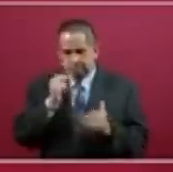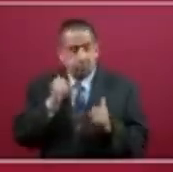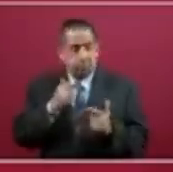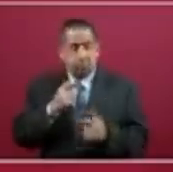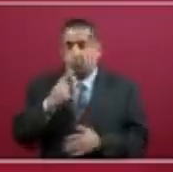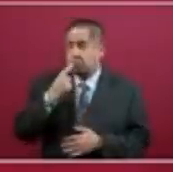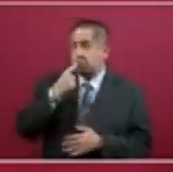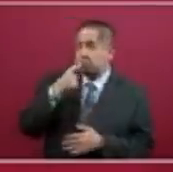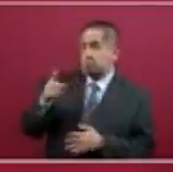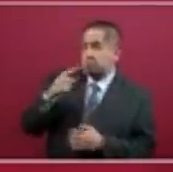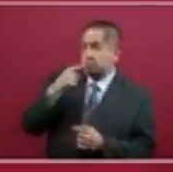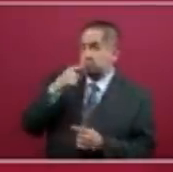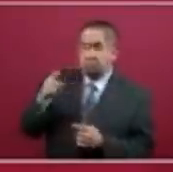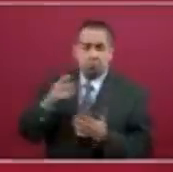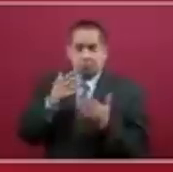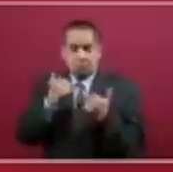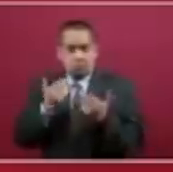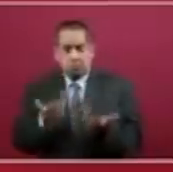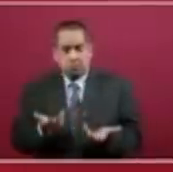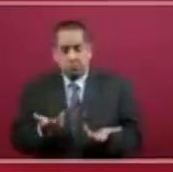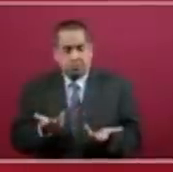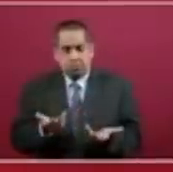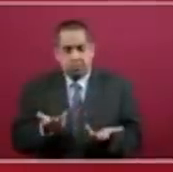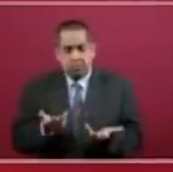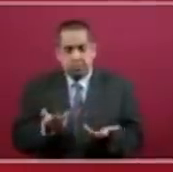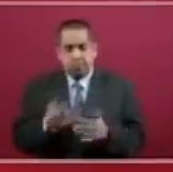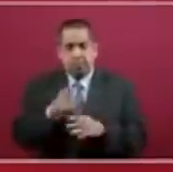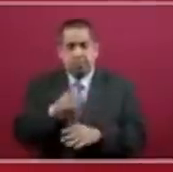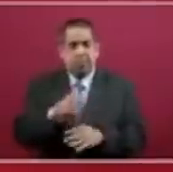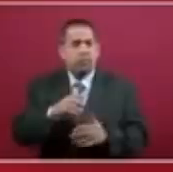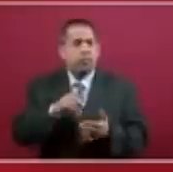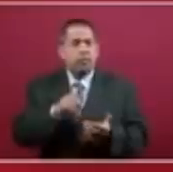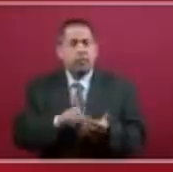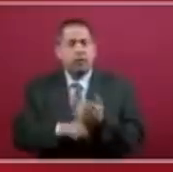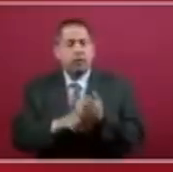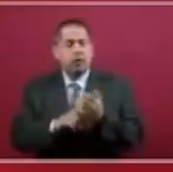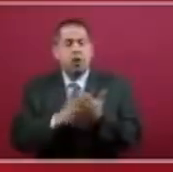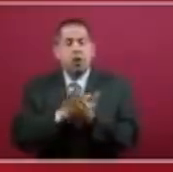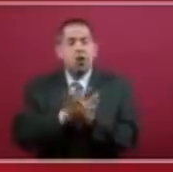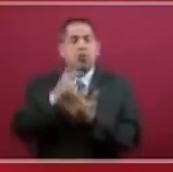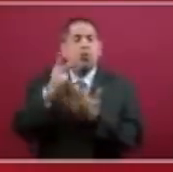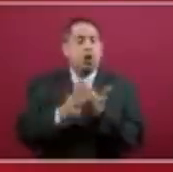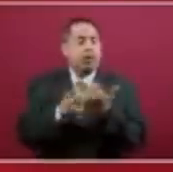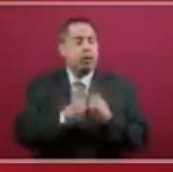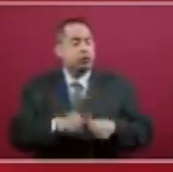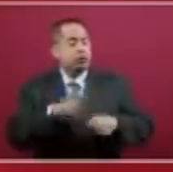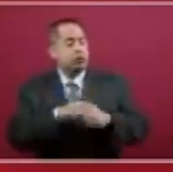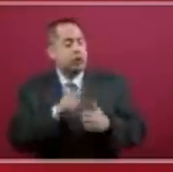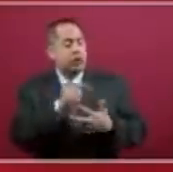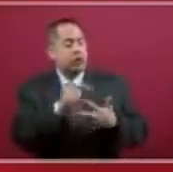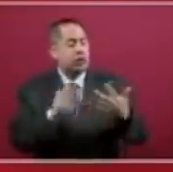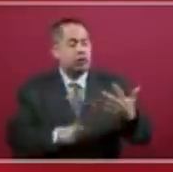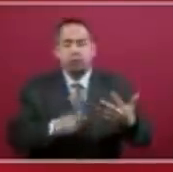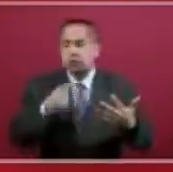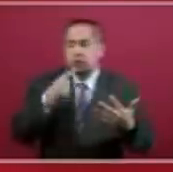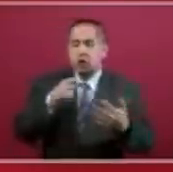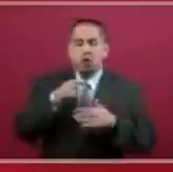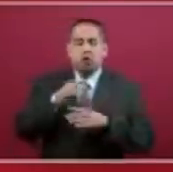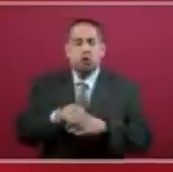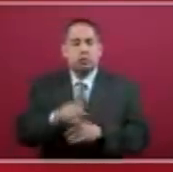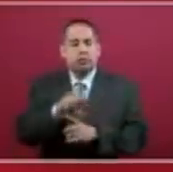denuncias sobre mal uso de los programas sociales, de los programas de